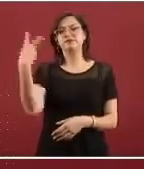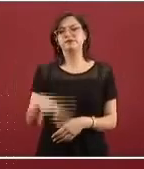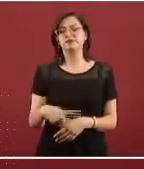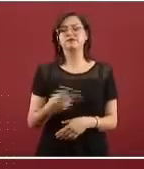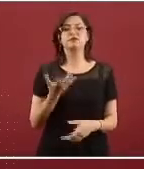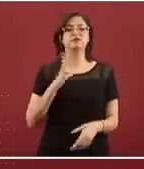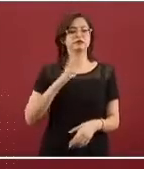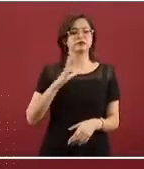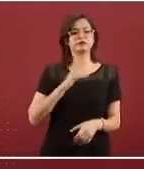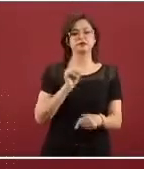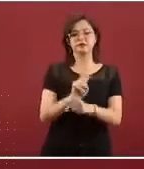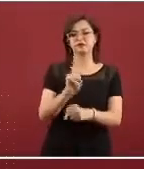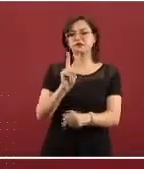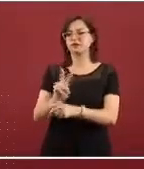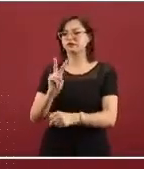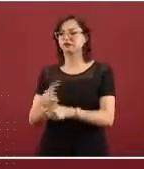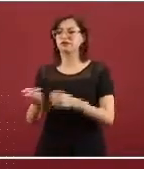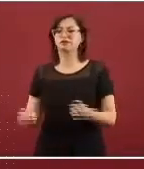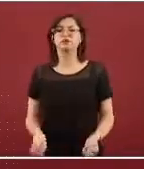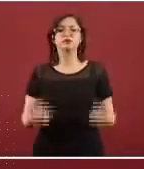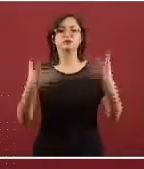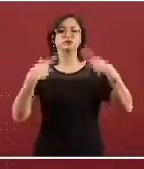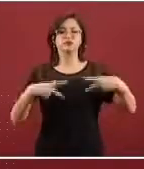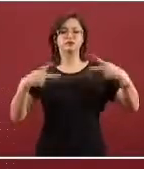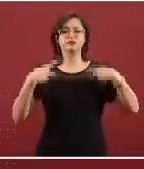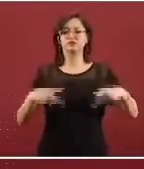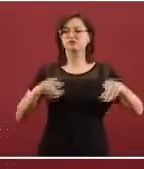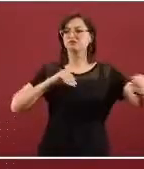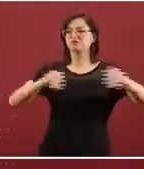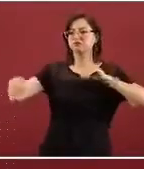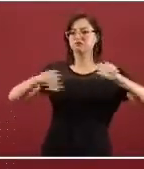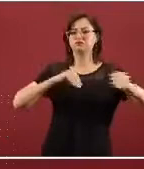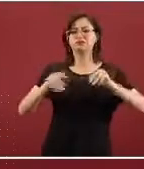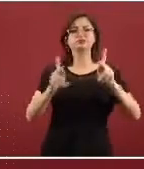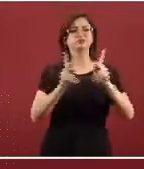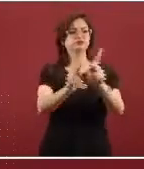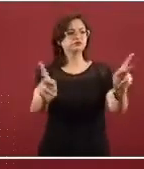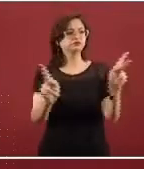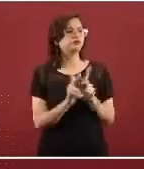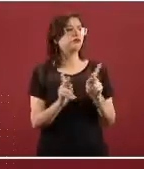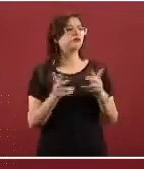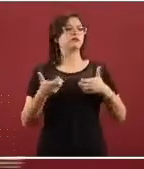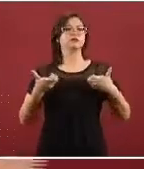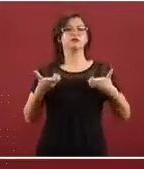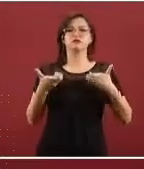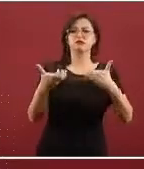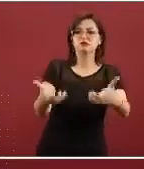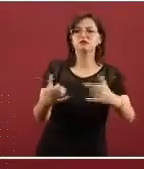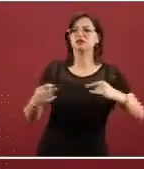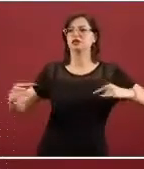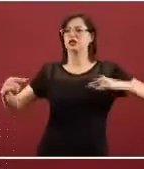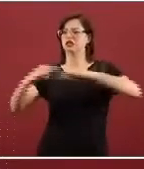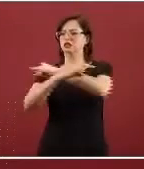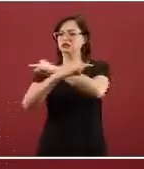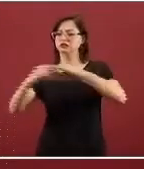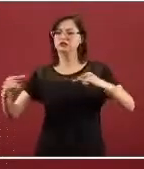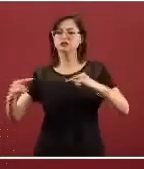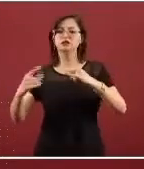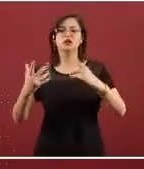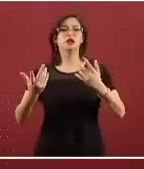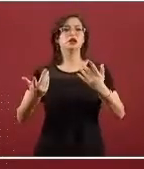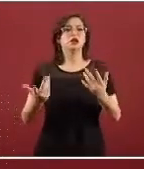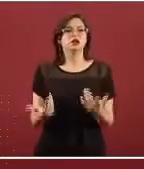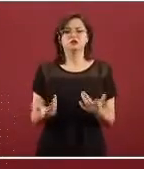de monitoreo de la movilidad urbana en plazas públicas, en pasos peatonales, en cruces, en